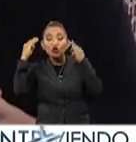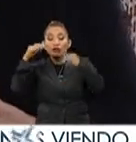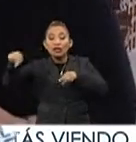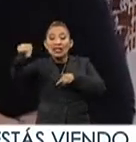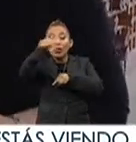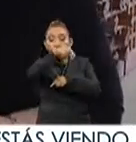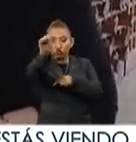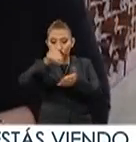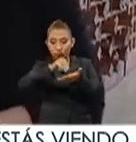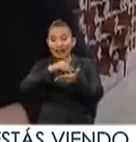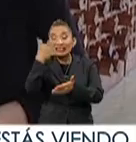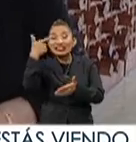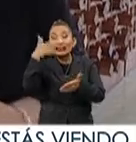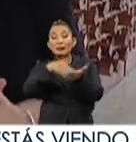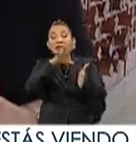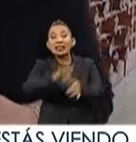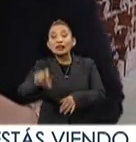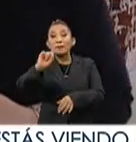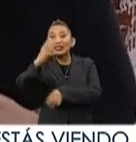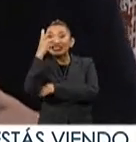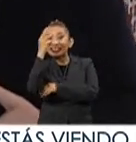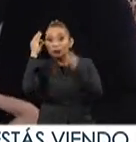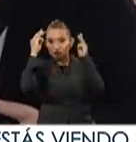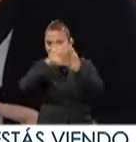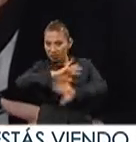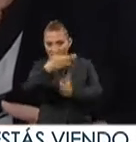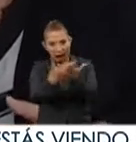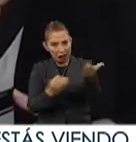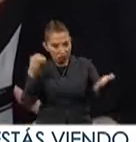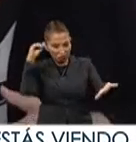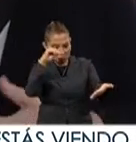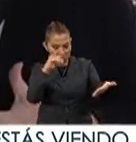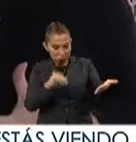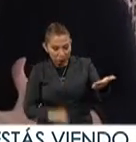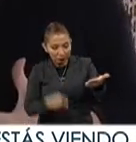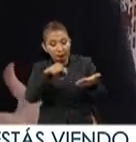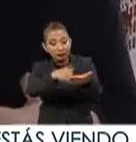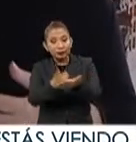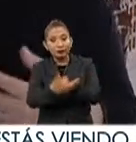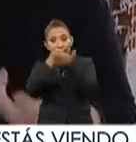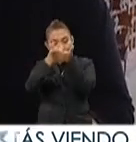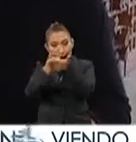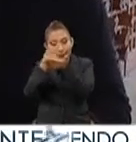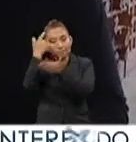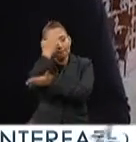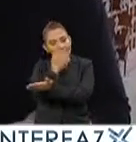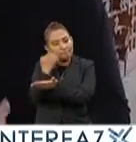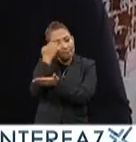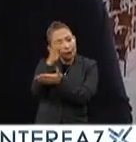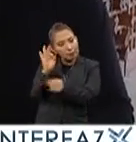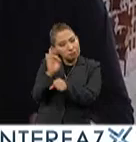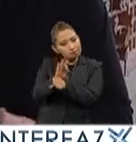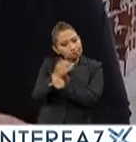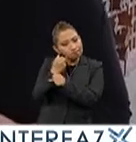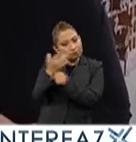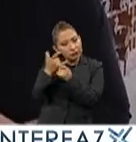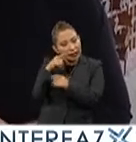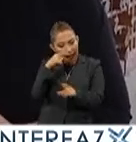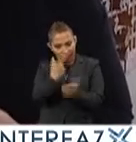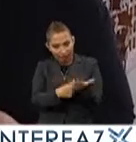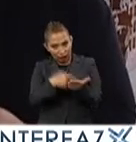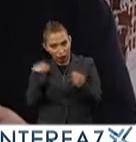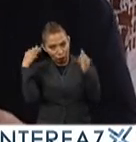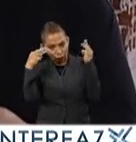el día de hoy tenemos 7,523 museos ya registrados, que permite evaluar la fortaleza de la